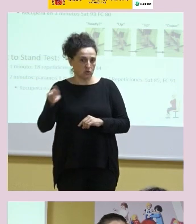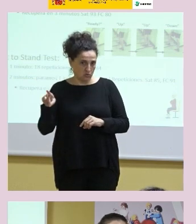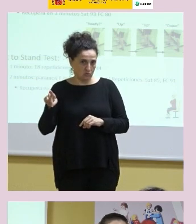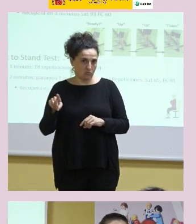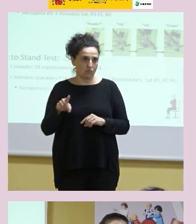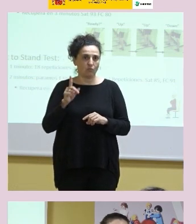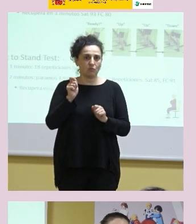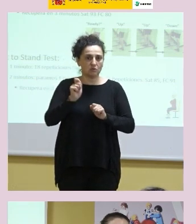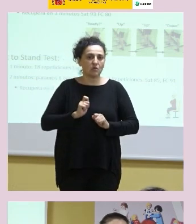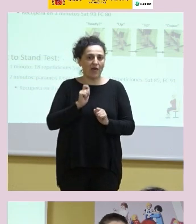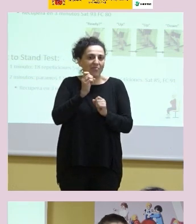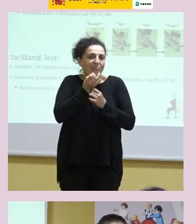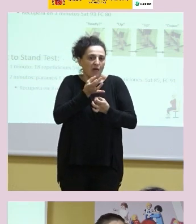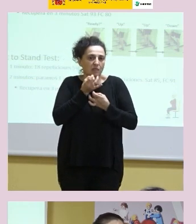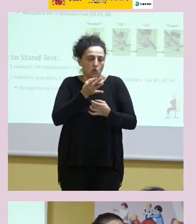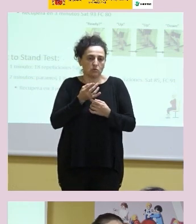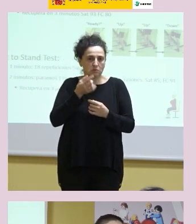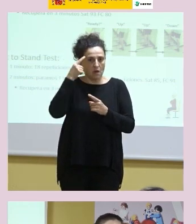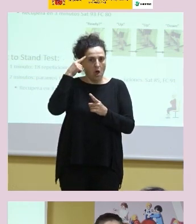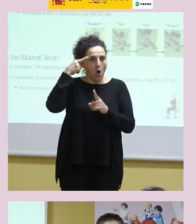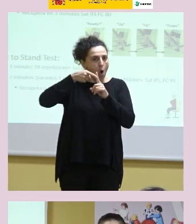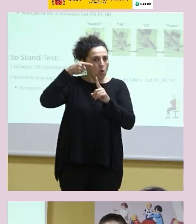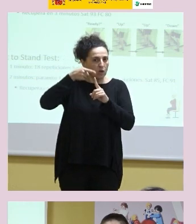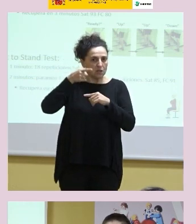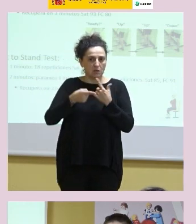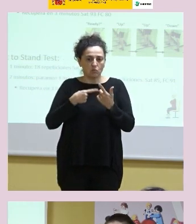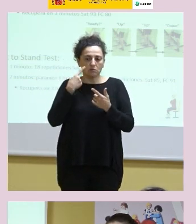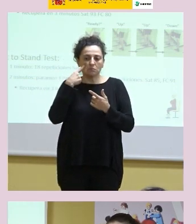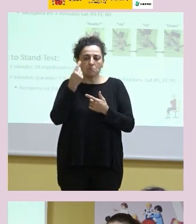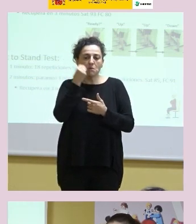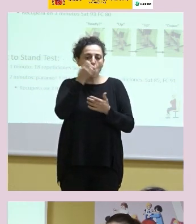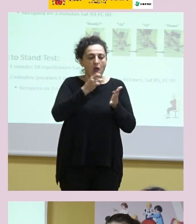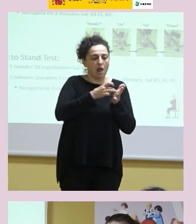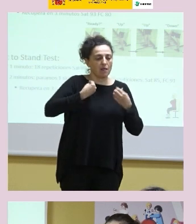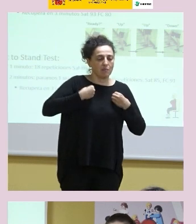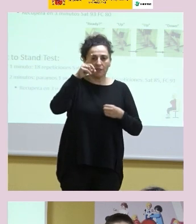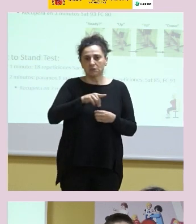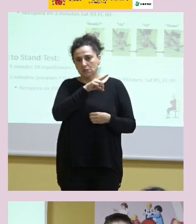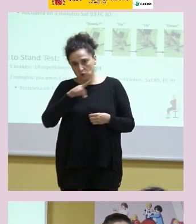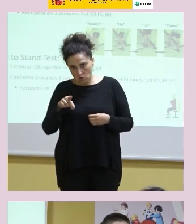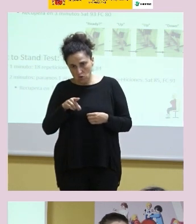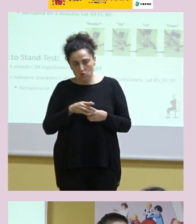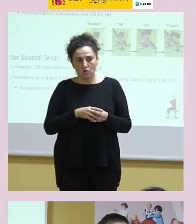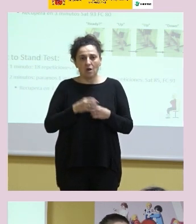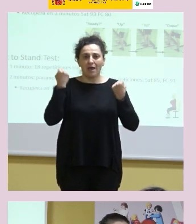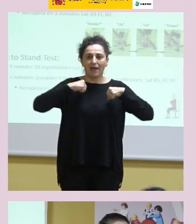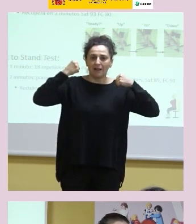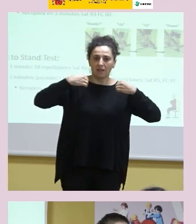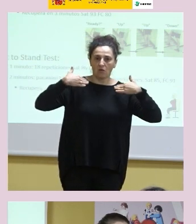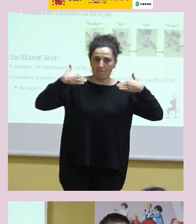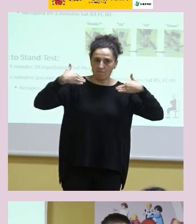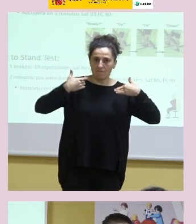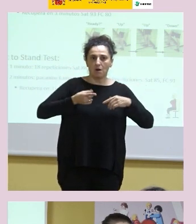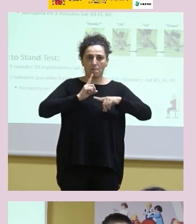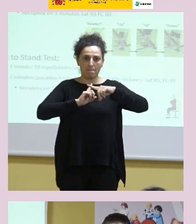indican de forma un poco objetiva, nos permiten ver si hay cambios en la calidad de vida de este paciente, no solo a nivel de ejercicio físico, sino